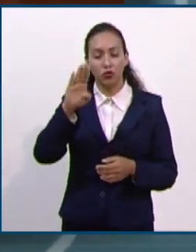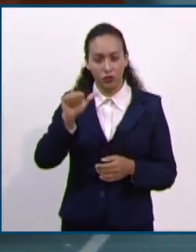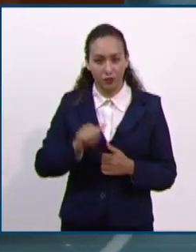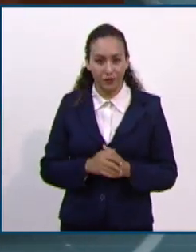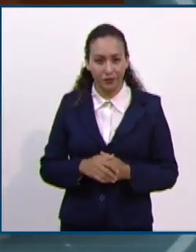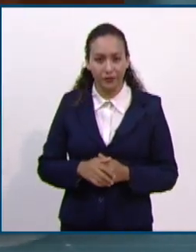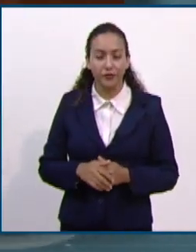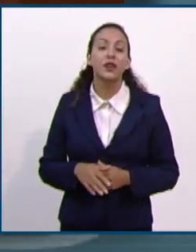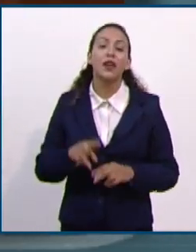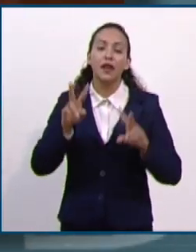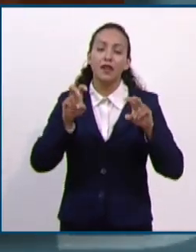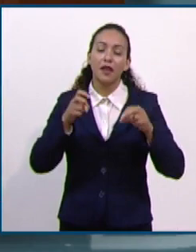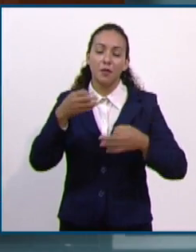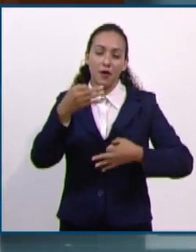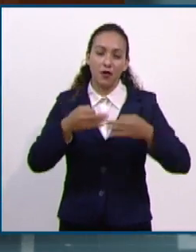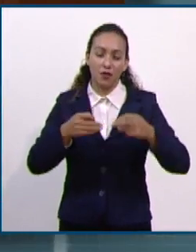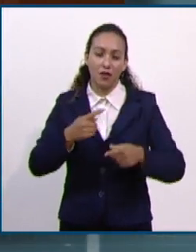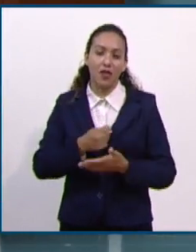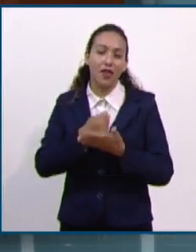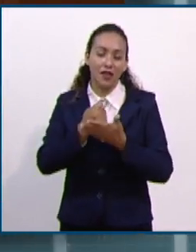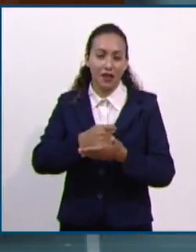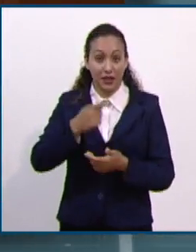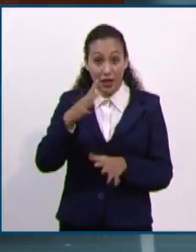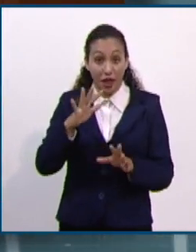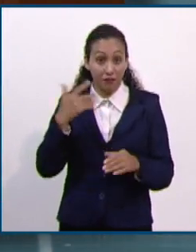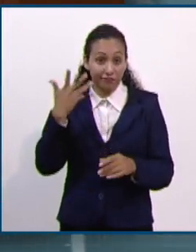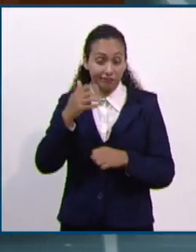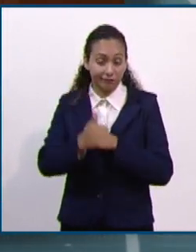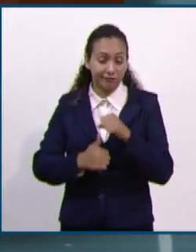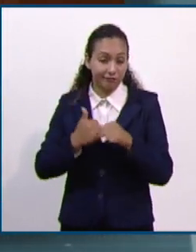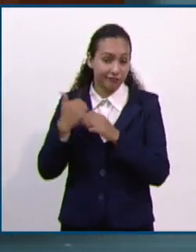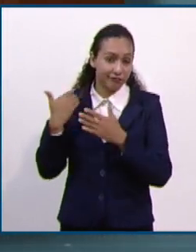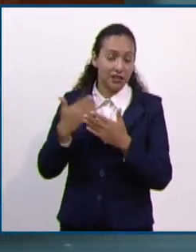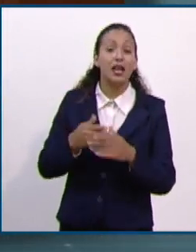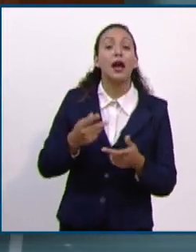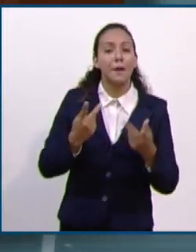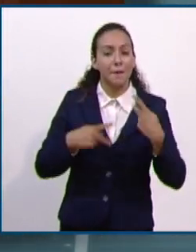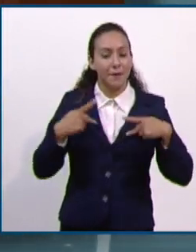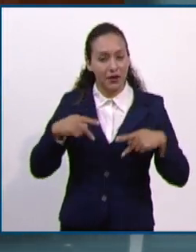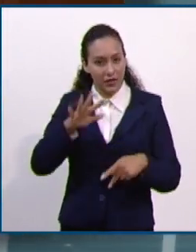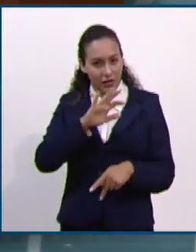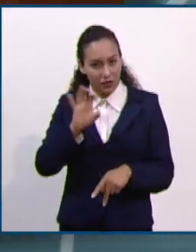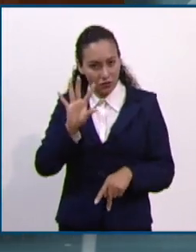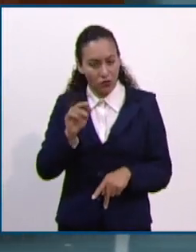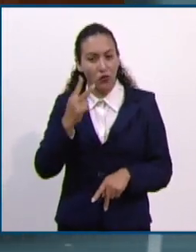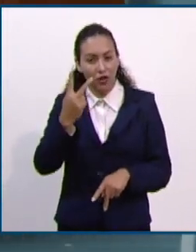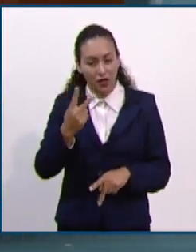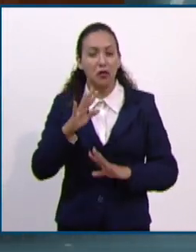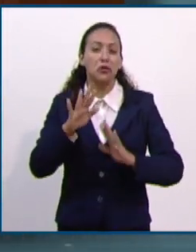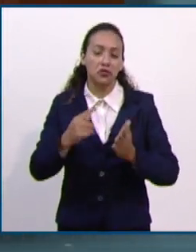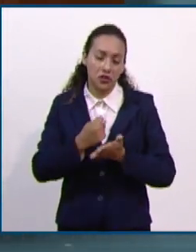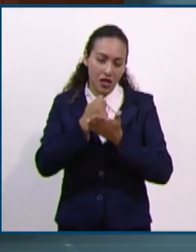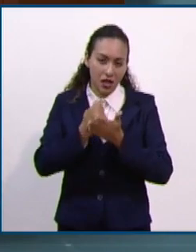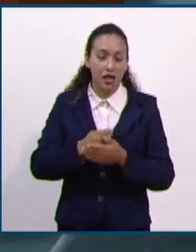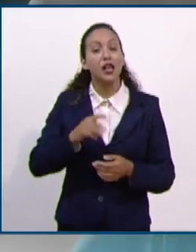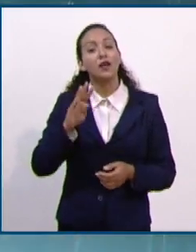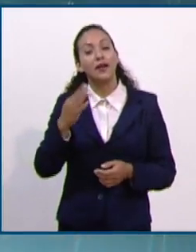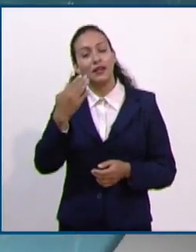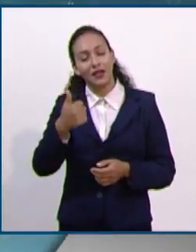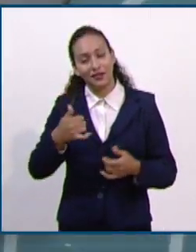de justicia terapéutica que cumple 10 años, se han rehabilitado 542 adultos y 96